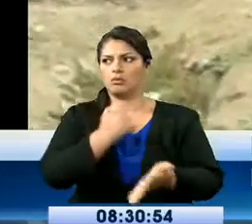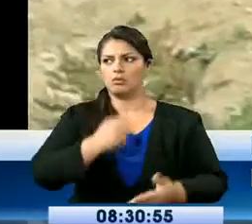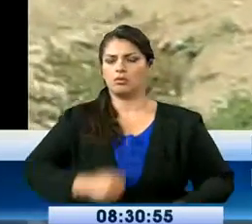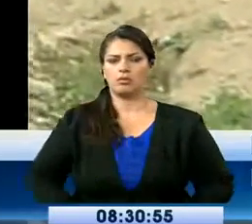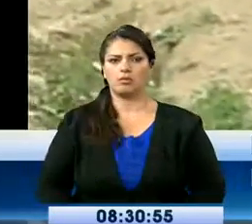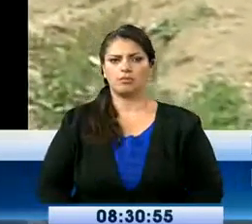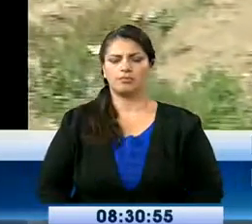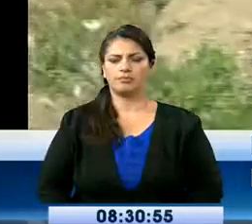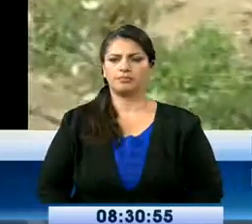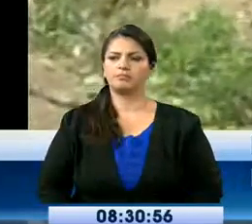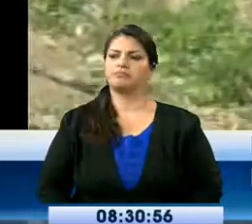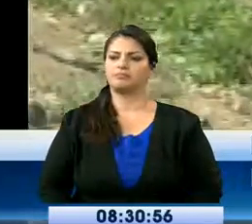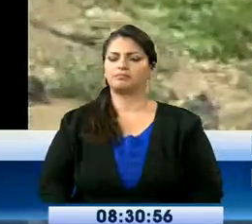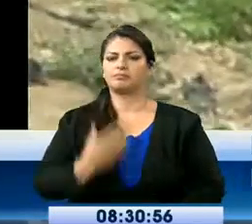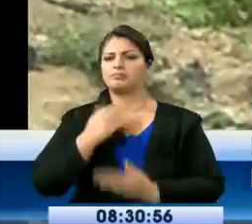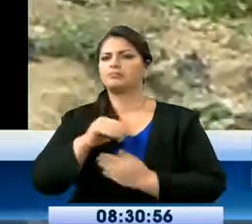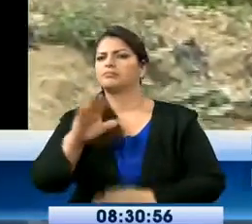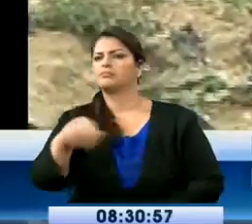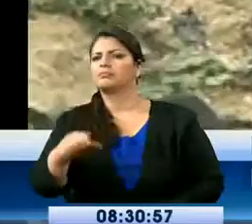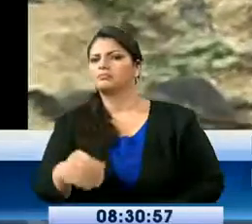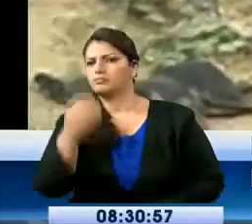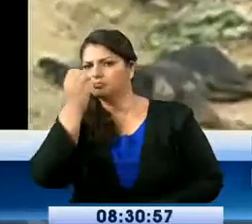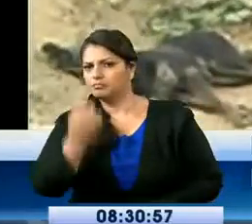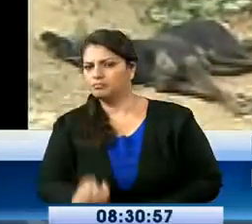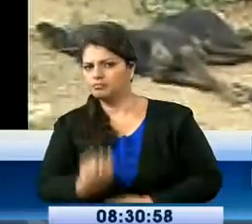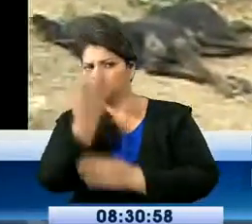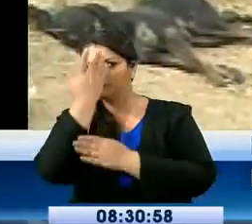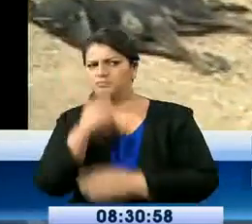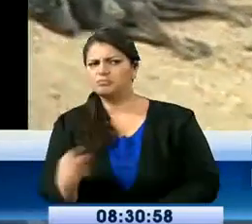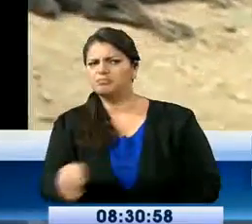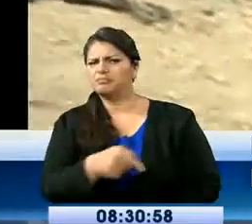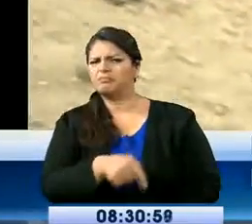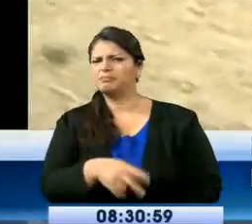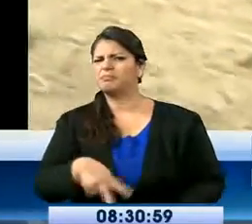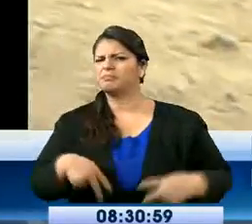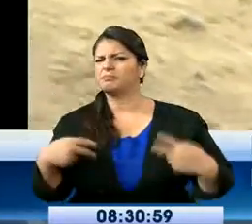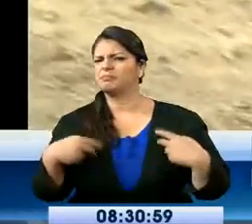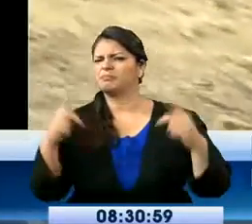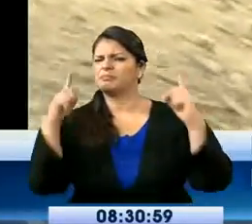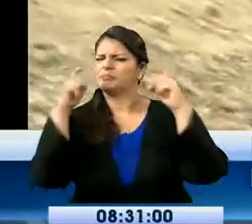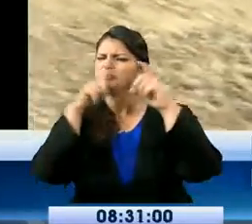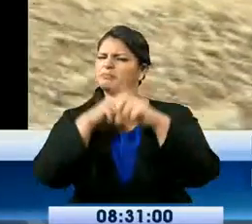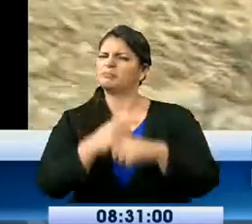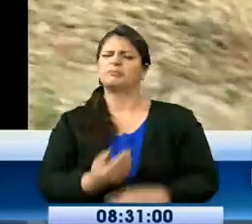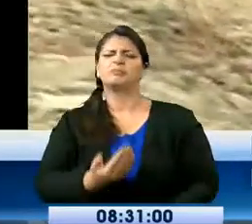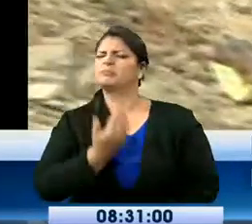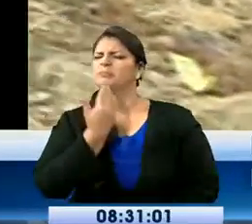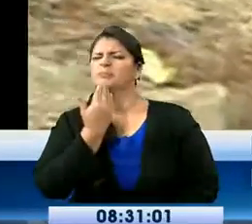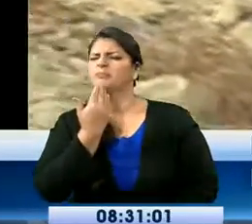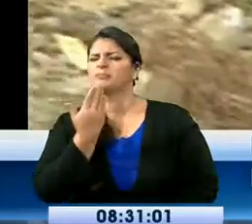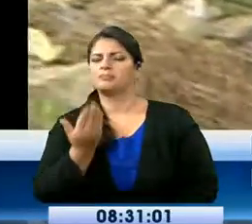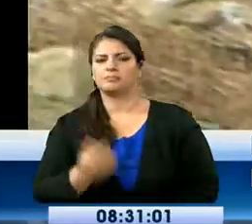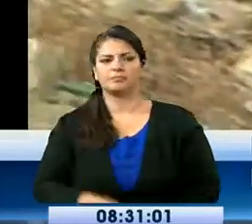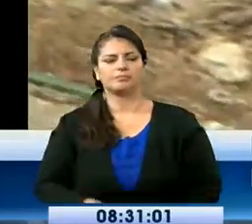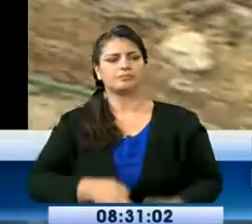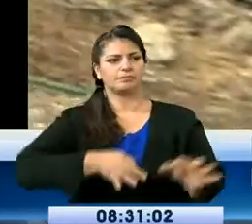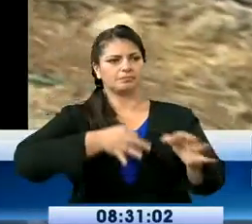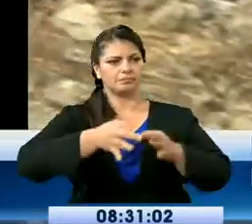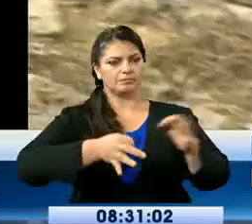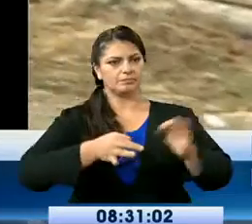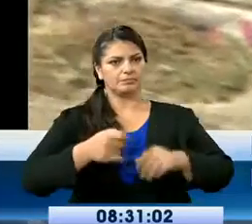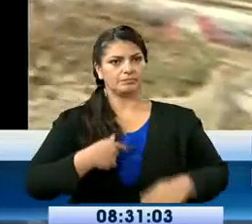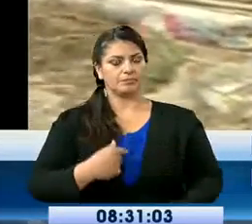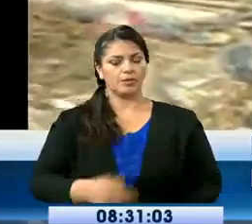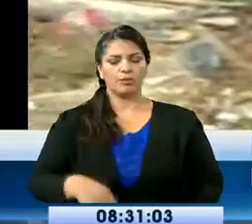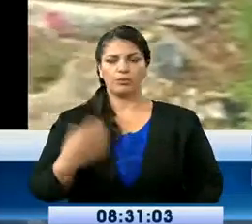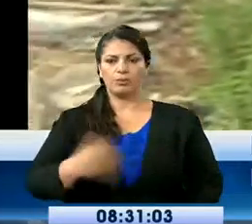calles? Oiga, porque salir de aquí es un problema. No, cuando están enfermos, me hacen mis hijos, no puedo sacar a nadie, porque ¿cómo que se llama esto? Aquí se te lleva a uno. Aquí